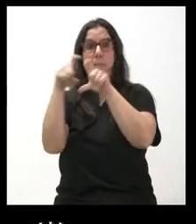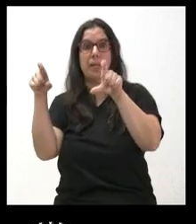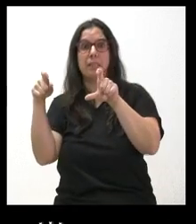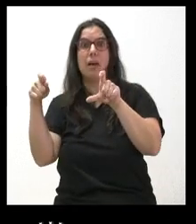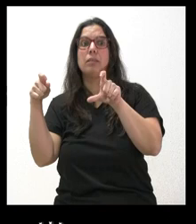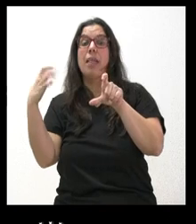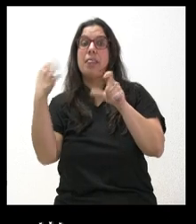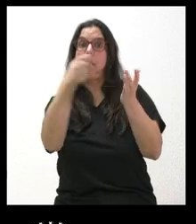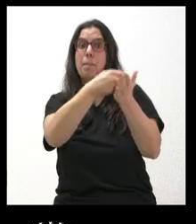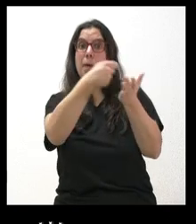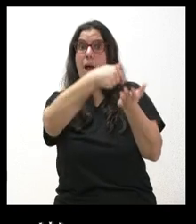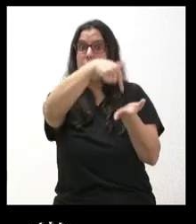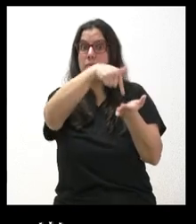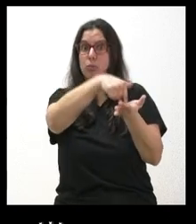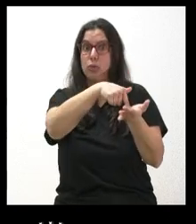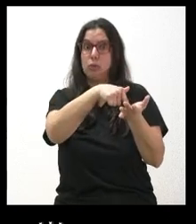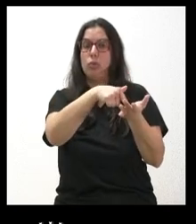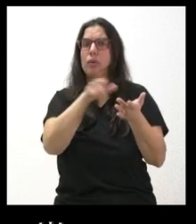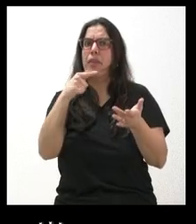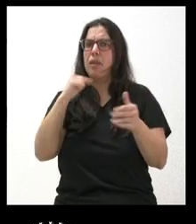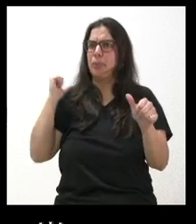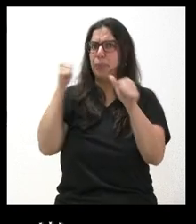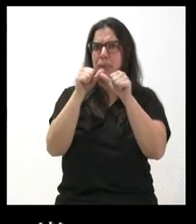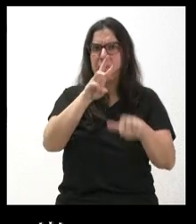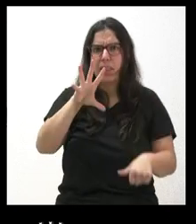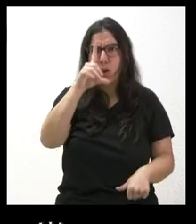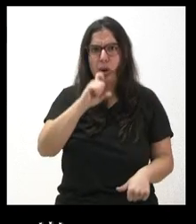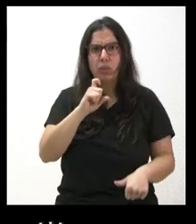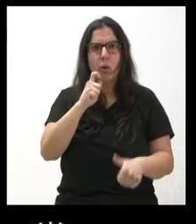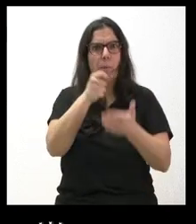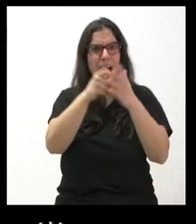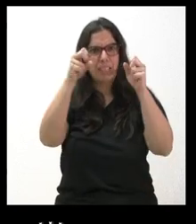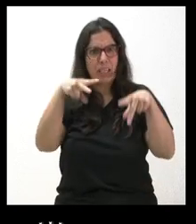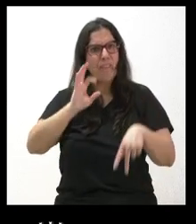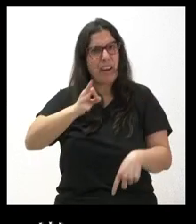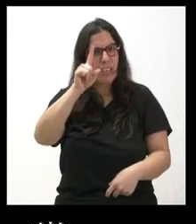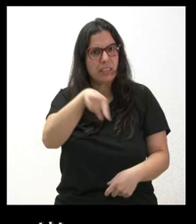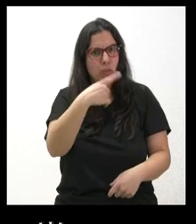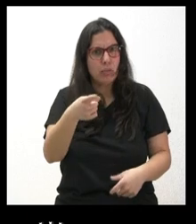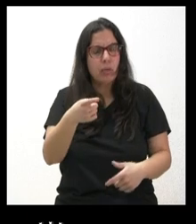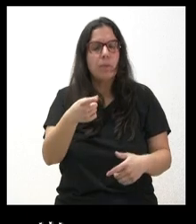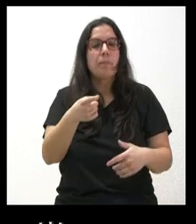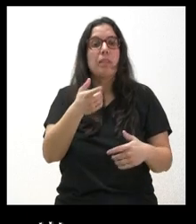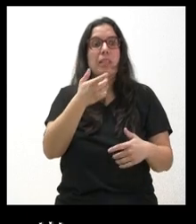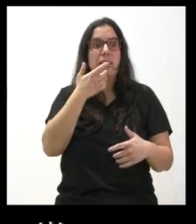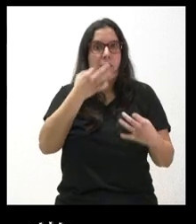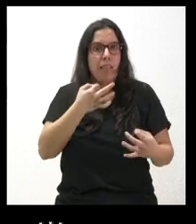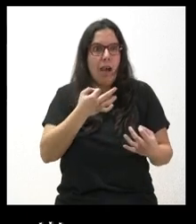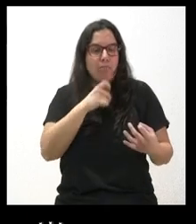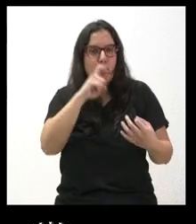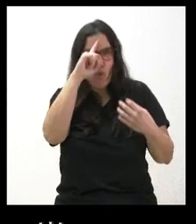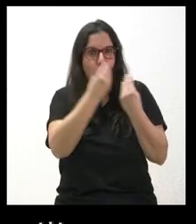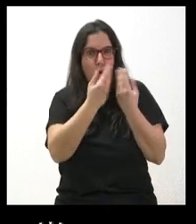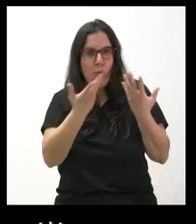años sin pagar el Canon no sé si esto que dice el psoe de Valladolid es verdad En todo caso si es verdad cómo es posible y luego por otra